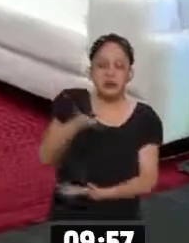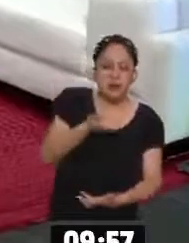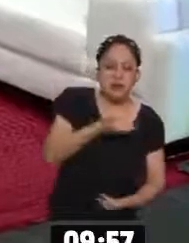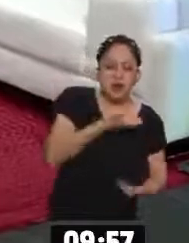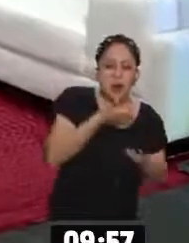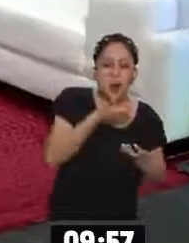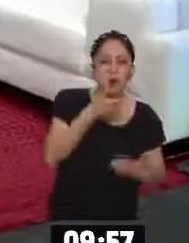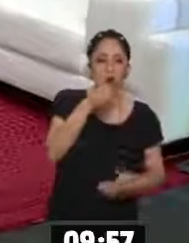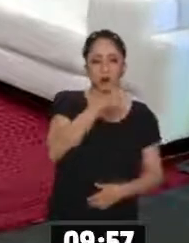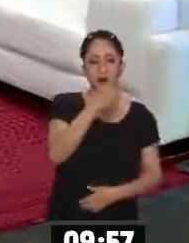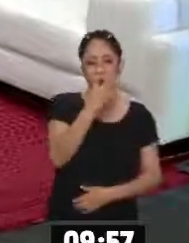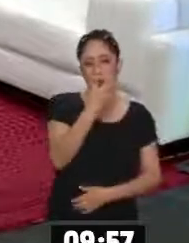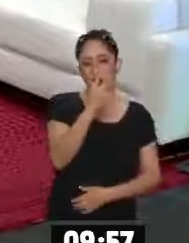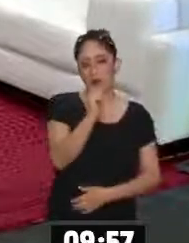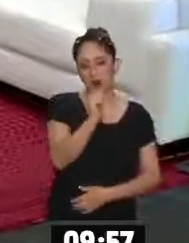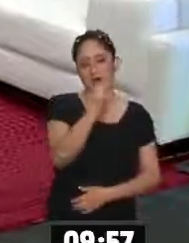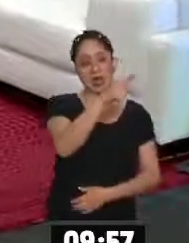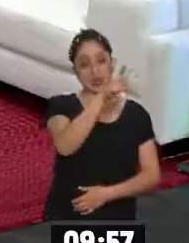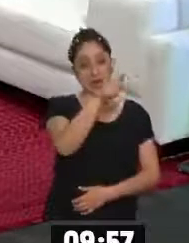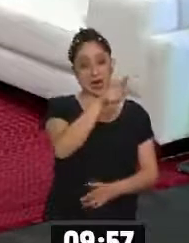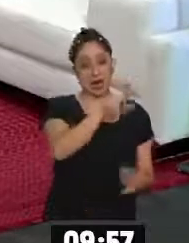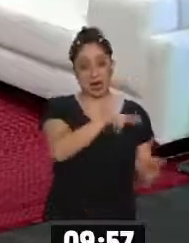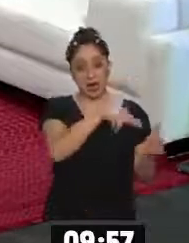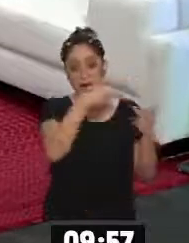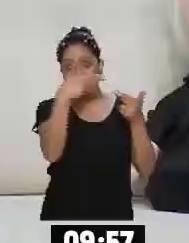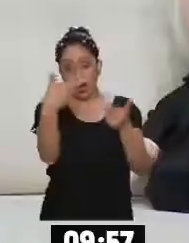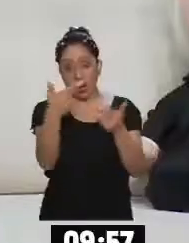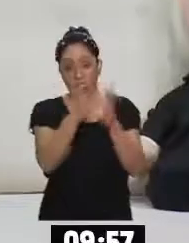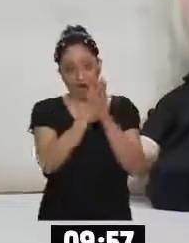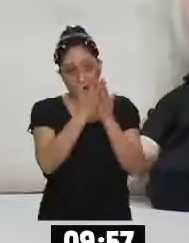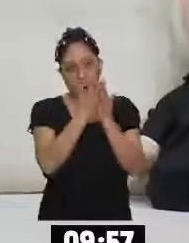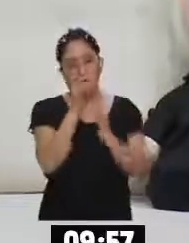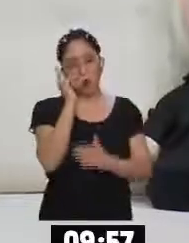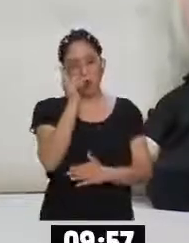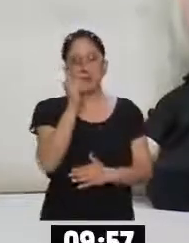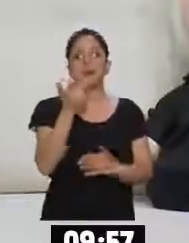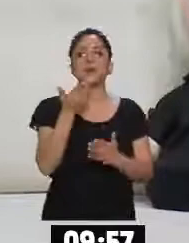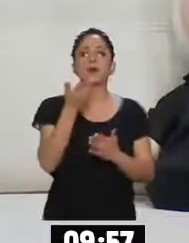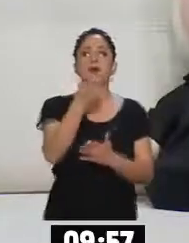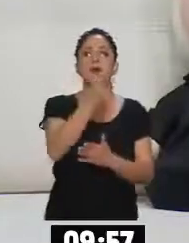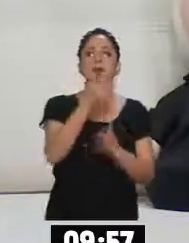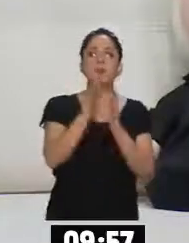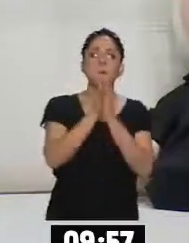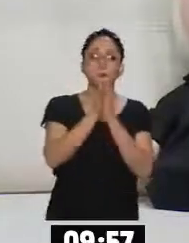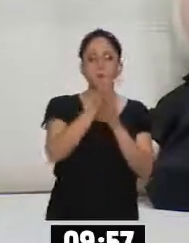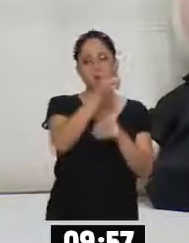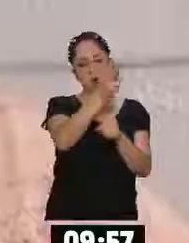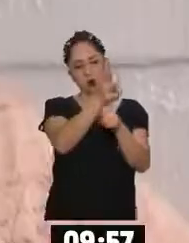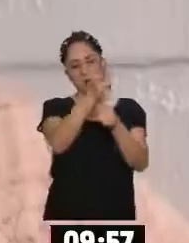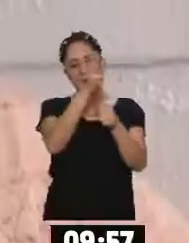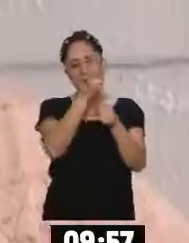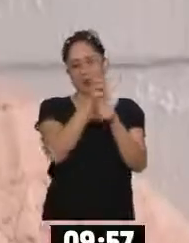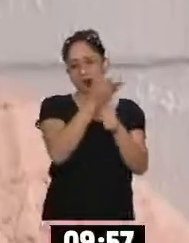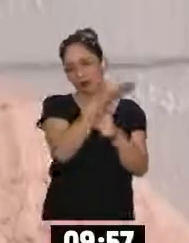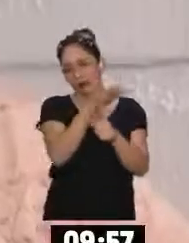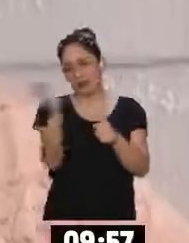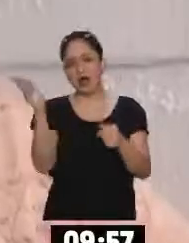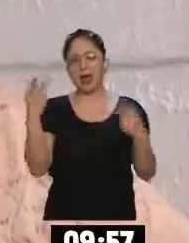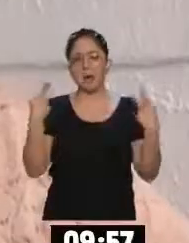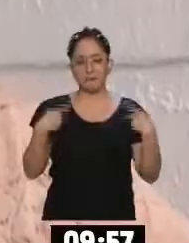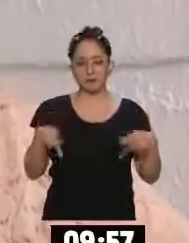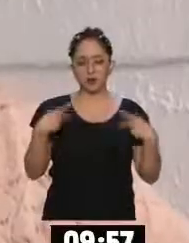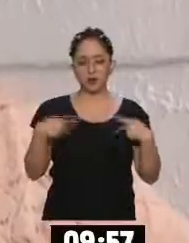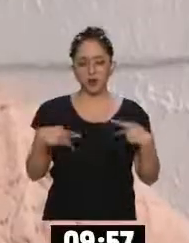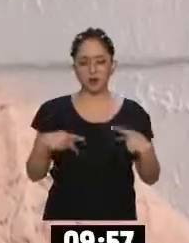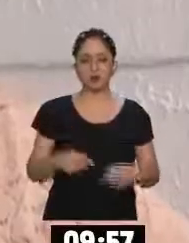los regala. Muchísimas gracias. Háganos una última invitación, por favor, al evento que va a tener a continuación. Sí, pues vamos a